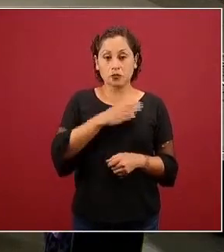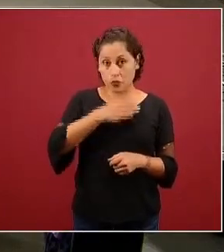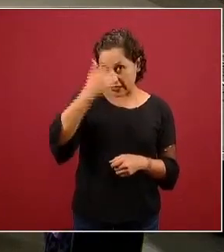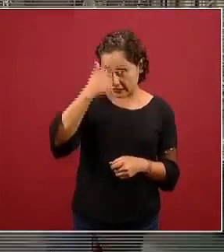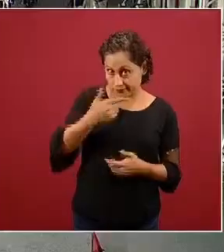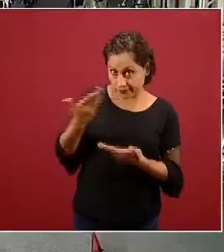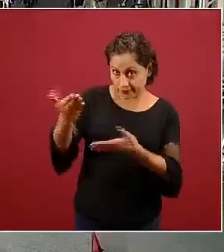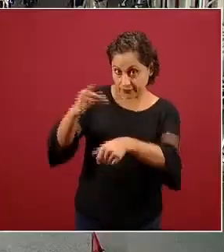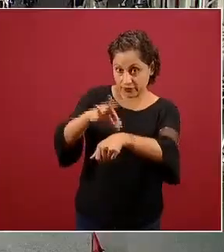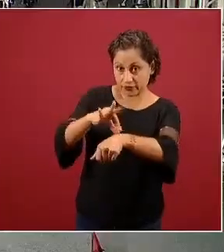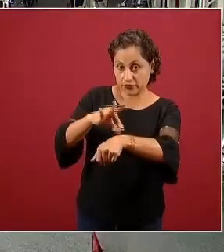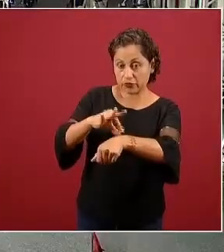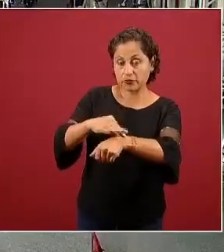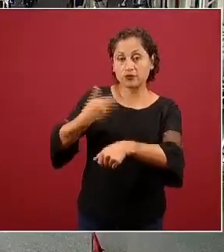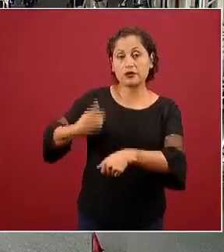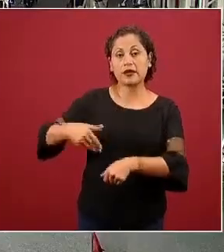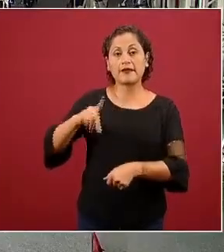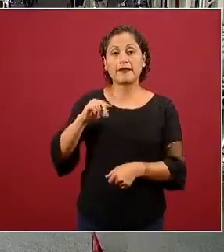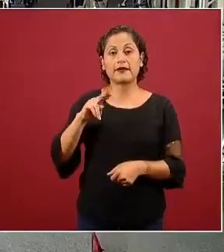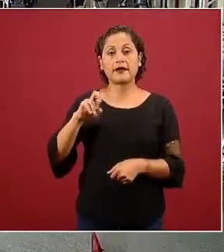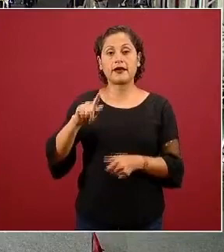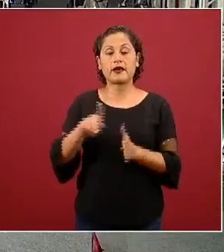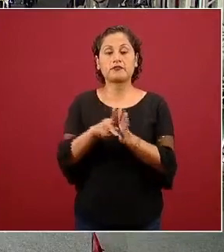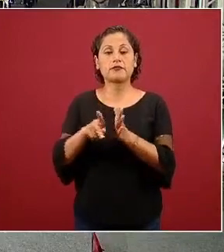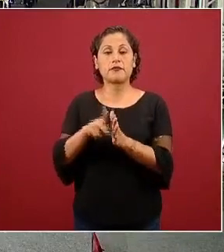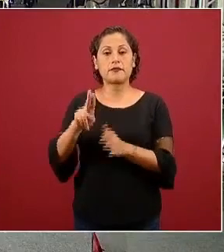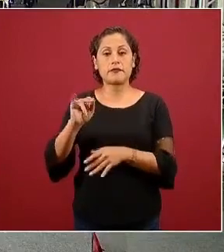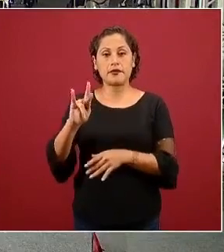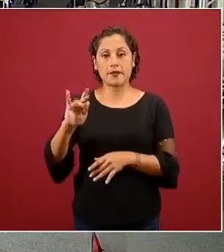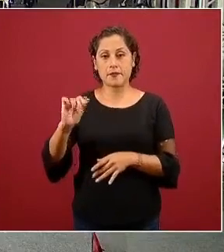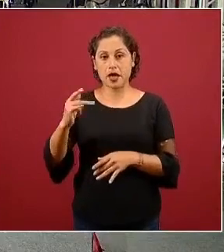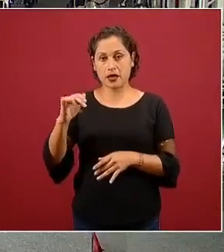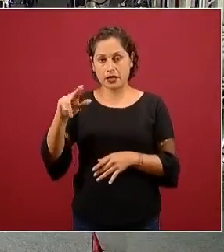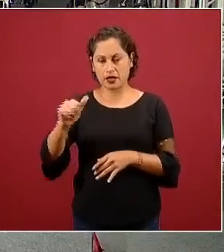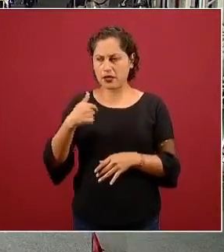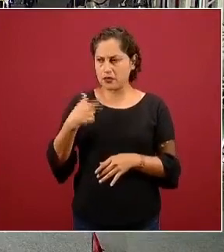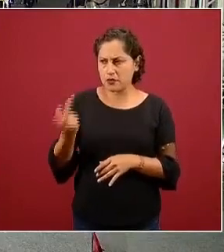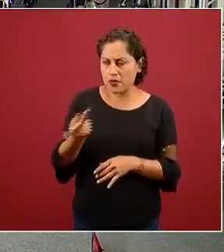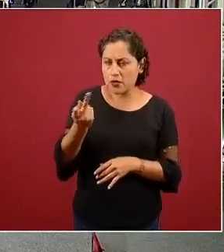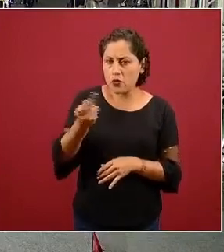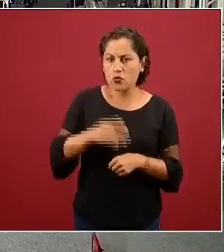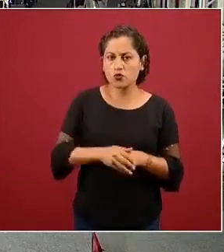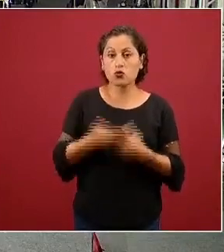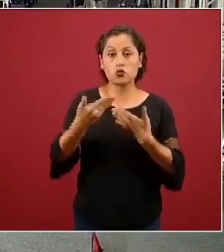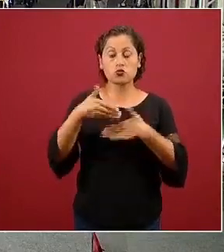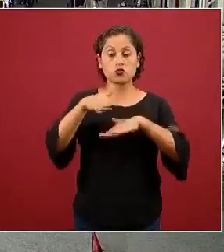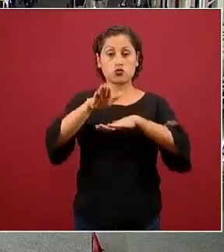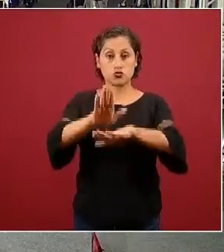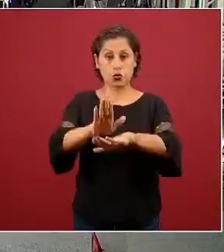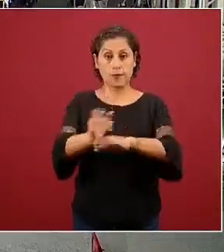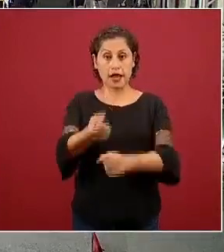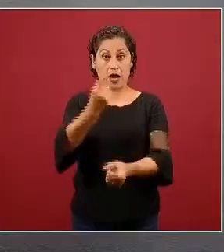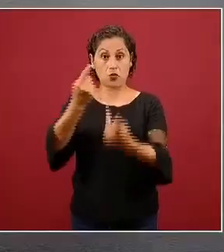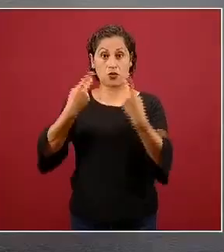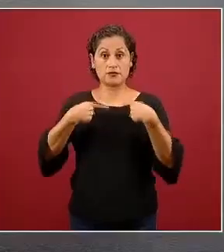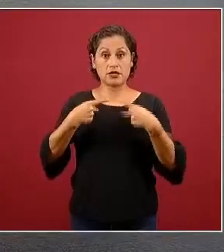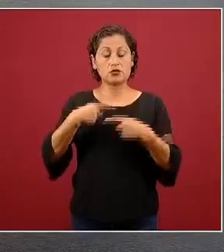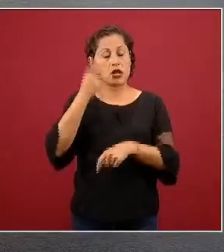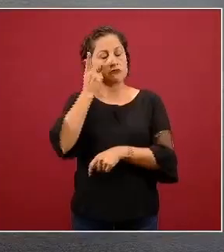Buenas noches, doctor. Gracias. Daniela Pastrana, al pie de página. Quería preguntarle, en el caso de los que tienen trastornos de